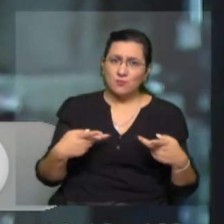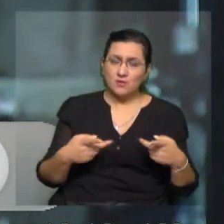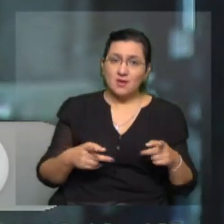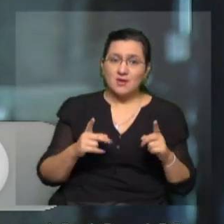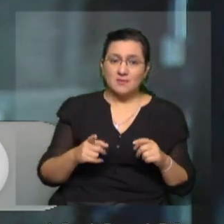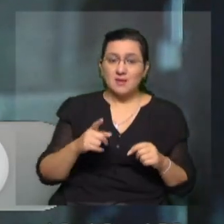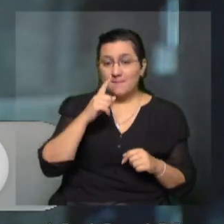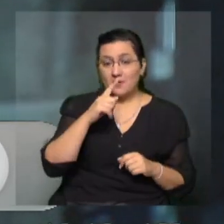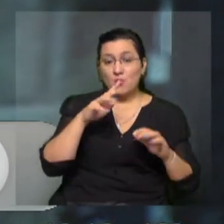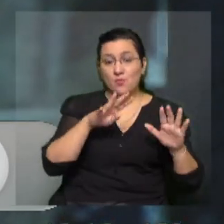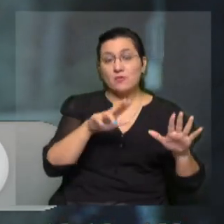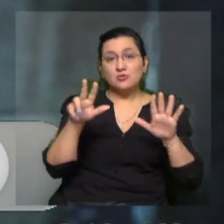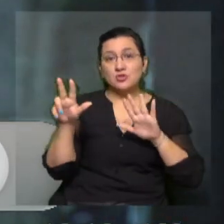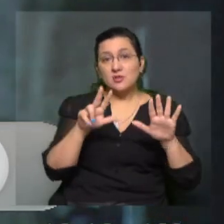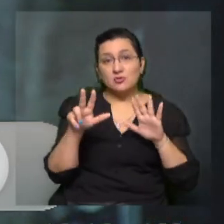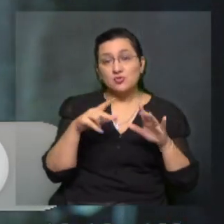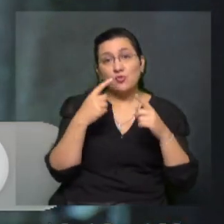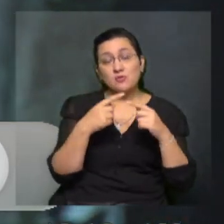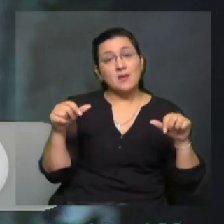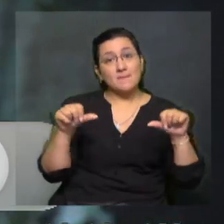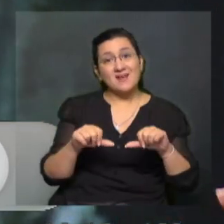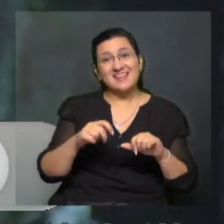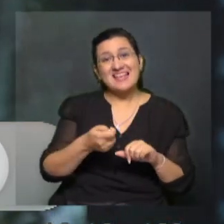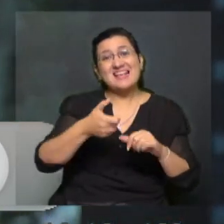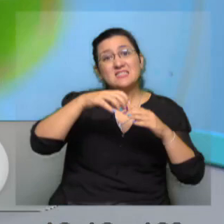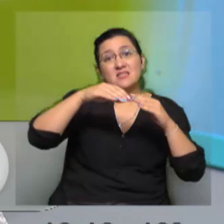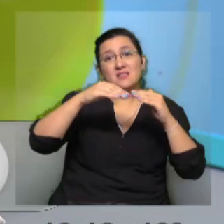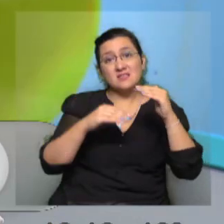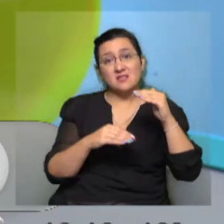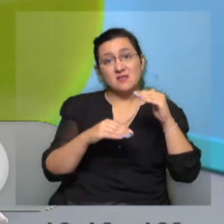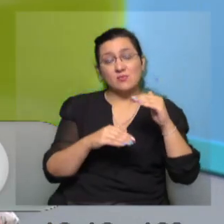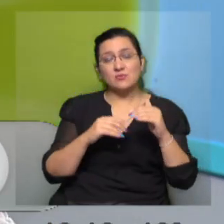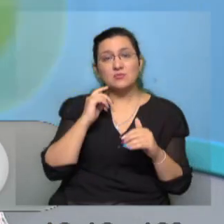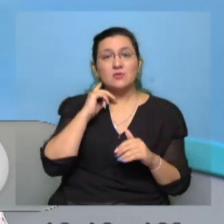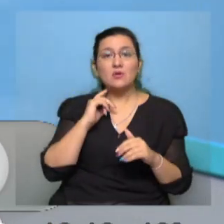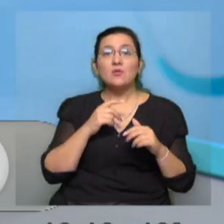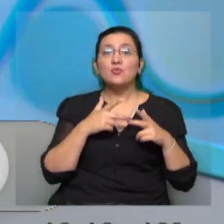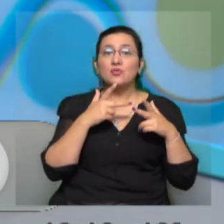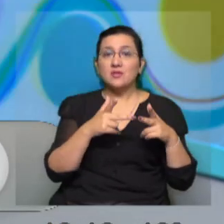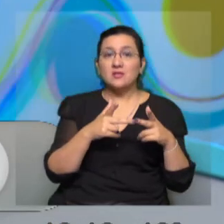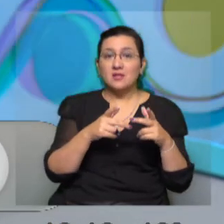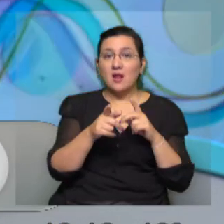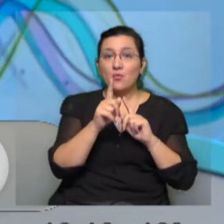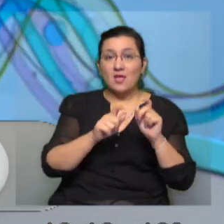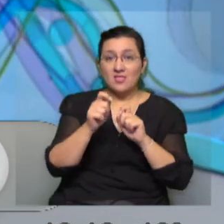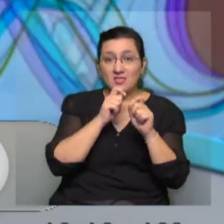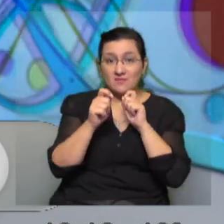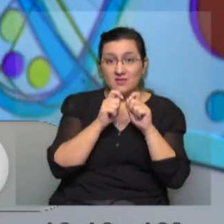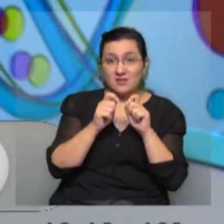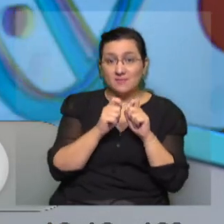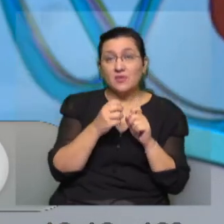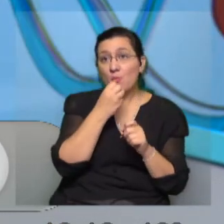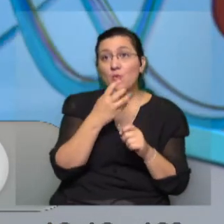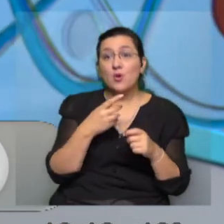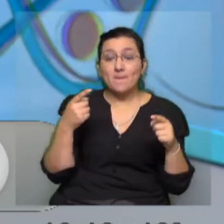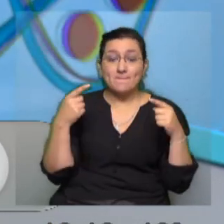el 88... de las malas, ¿no? Que casi descendimos. Casi descienden. Sí, vos dijiste en alguna entrevista que más allá de todos estos antecedentes de buenos partidos,